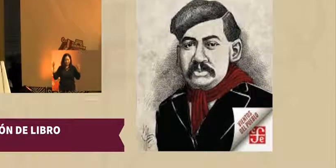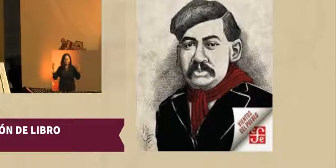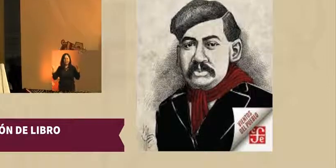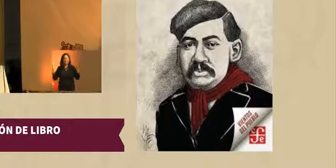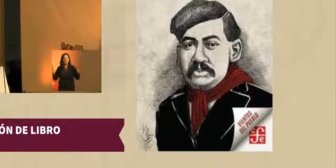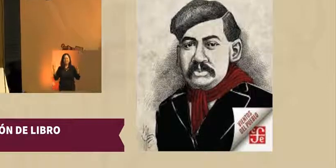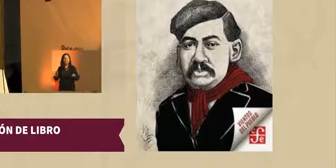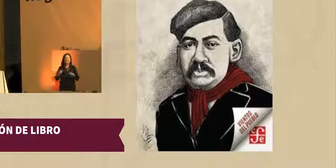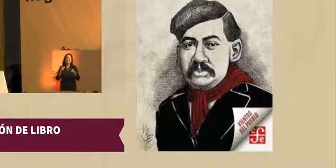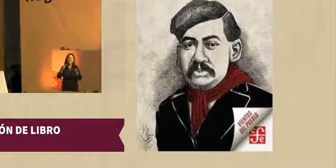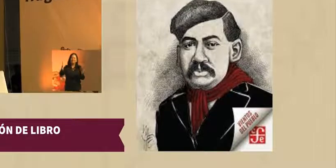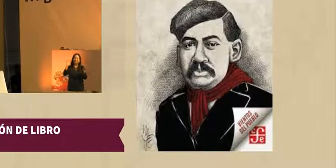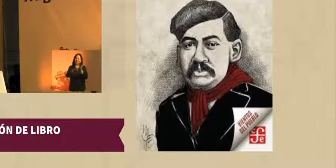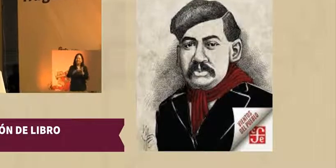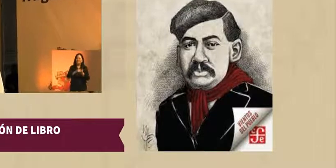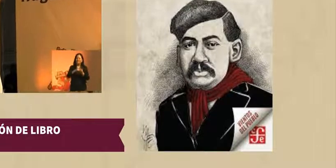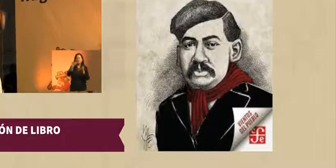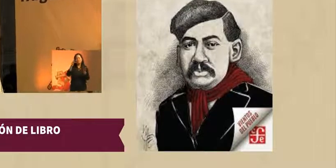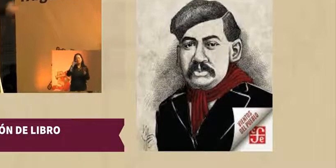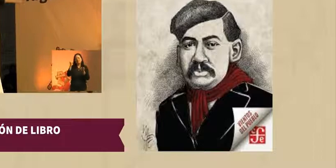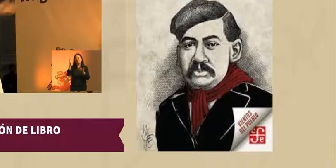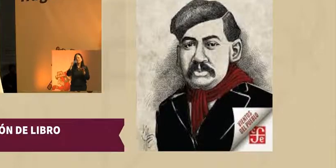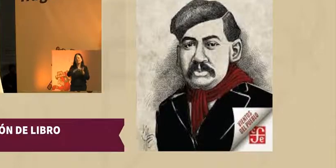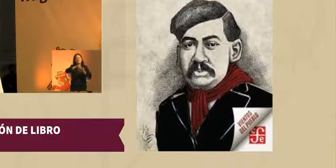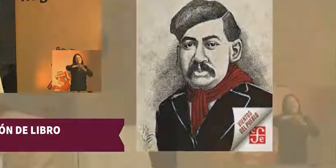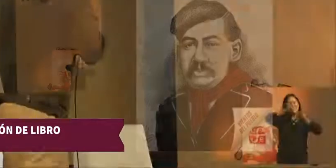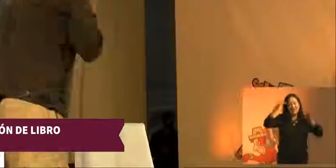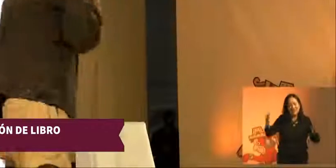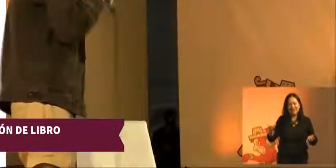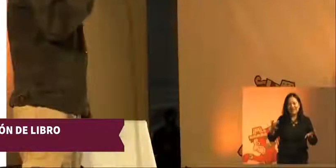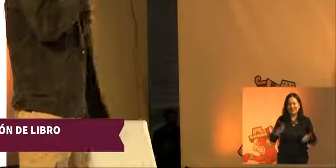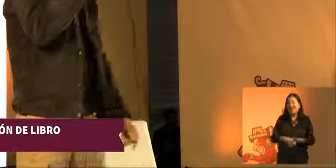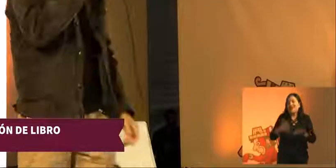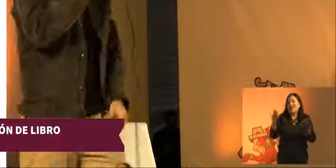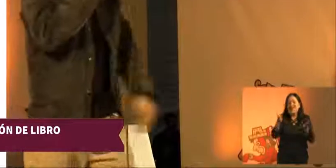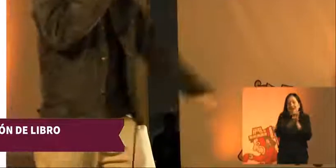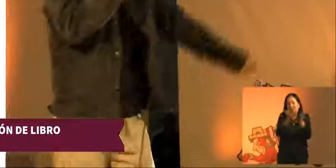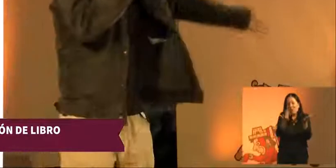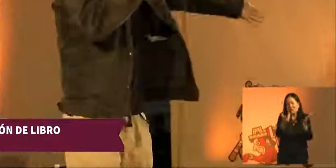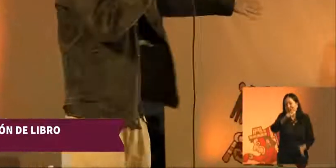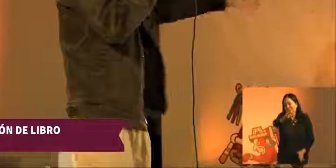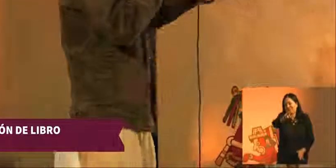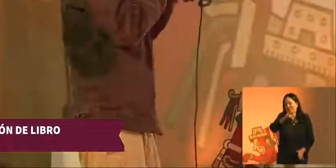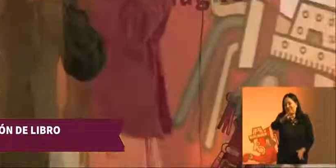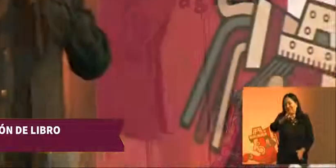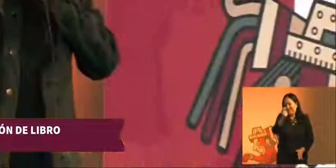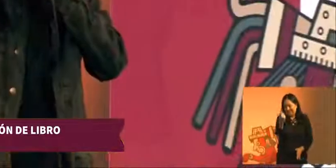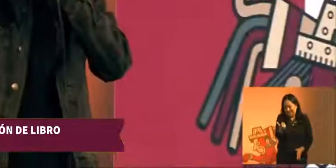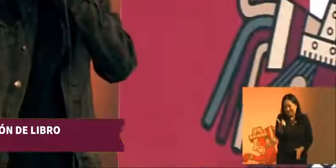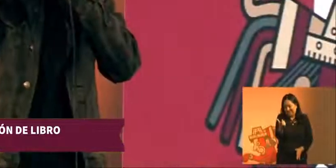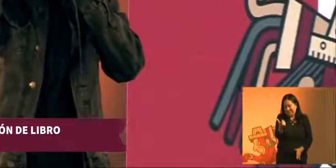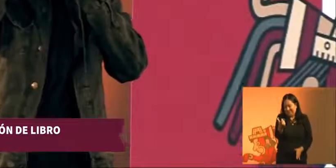mil gracias compañeros y compañeras el libro está a 17 pesos aquí